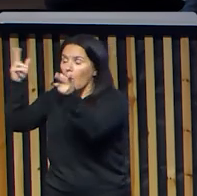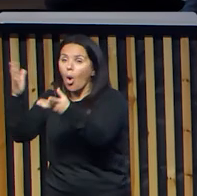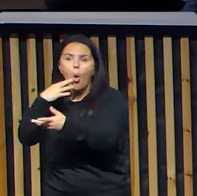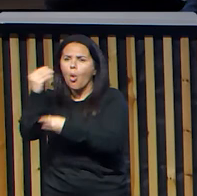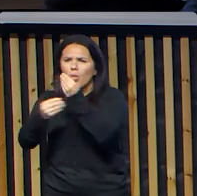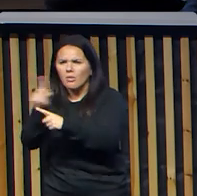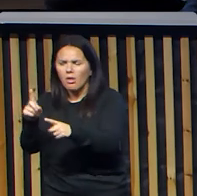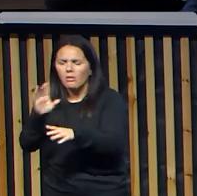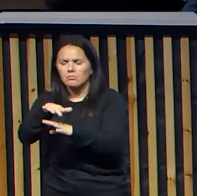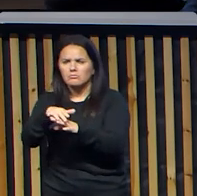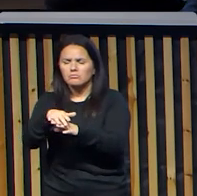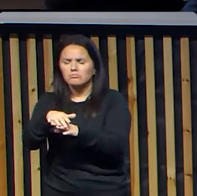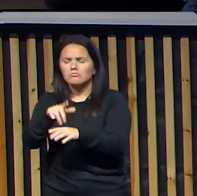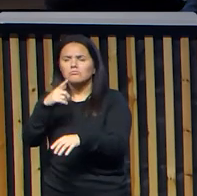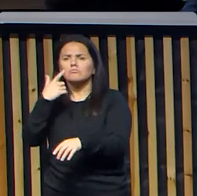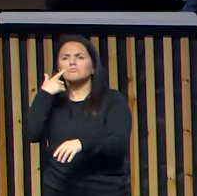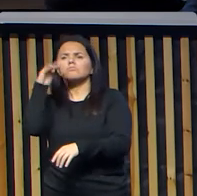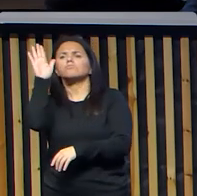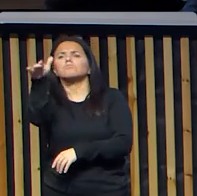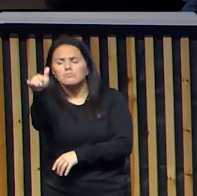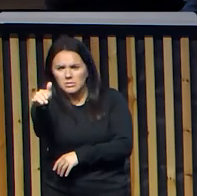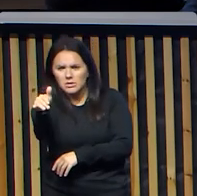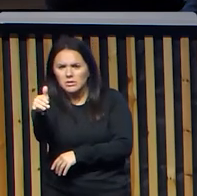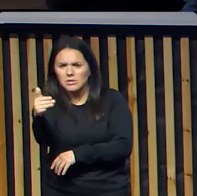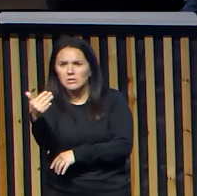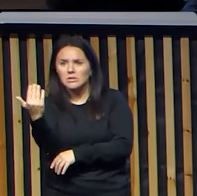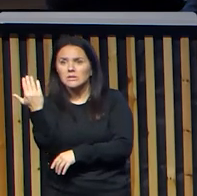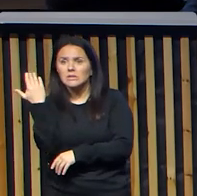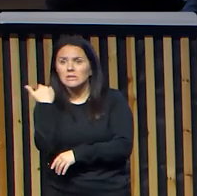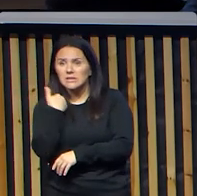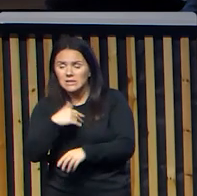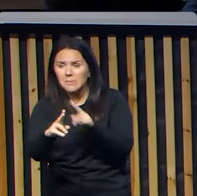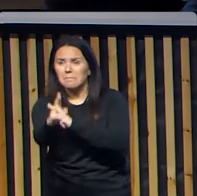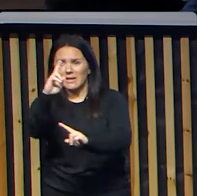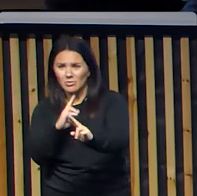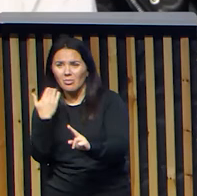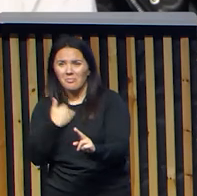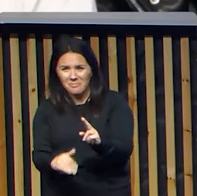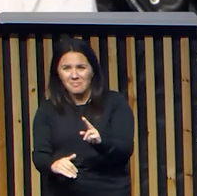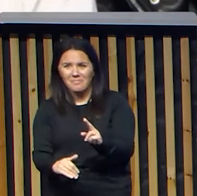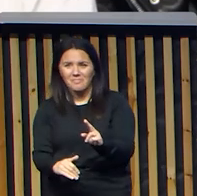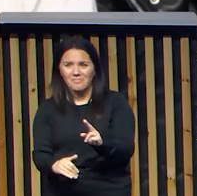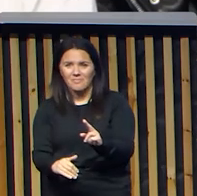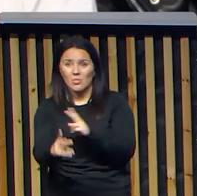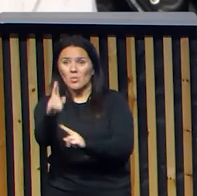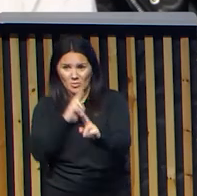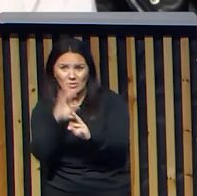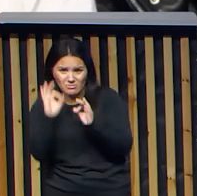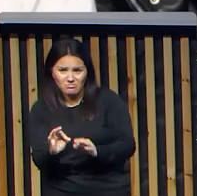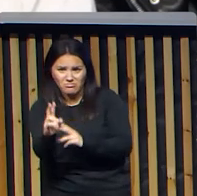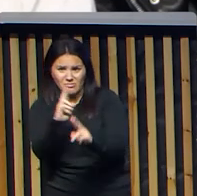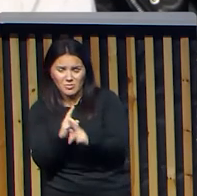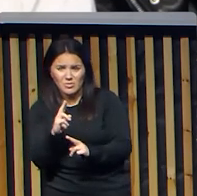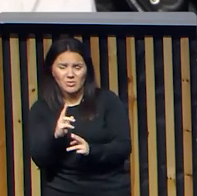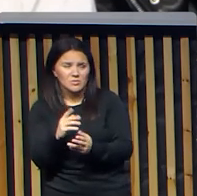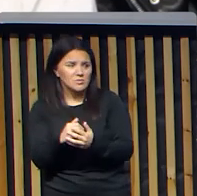esto que a una respuesta a que nos satisfecha por lo que coloquemos